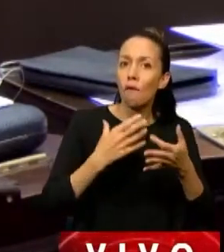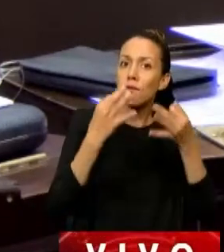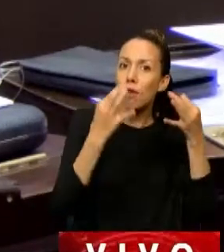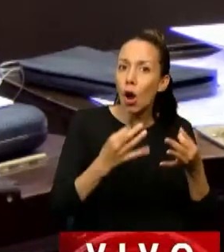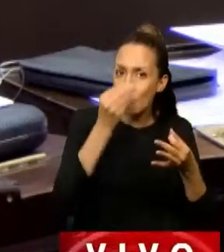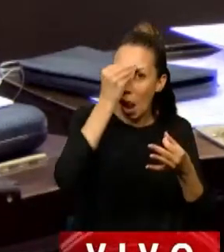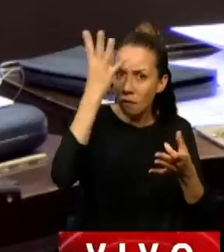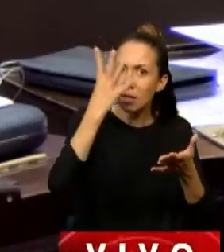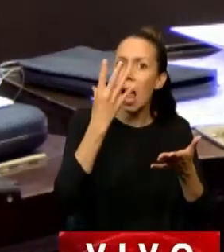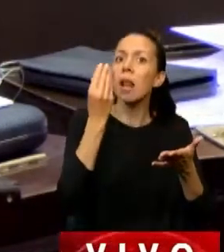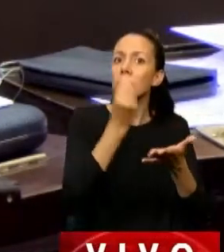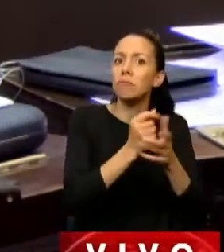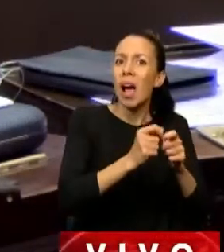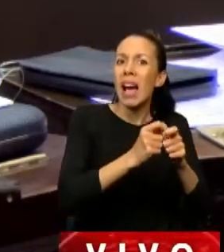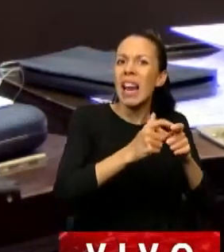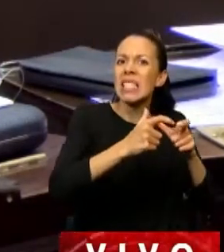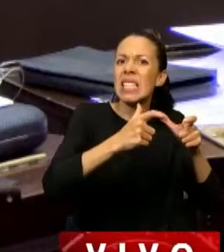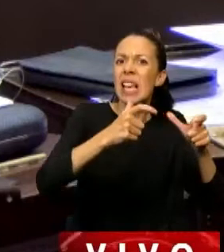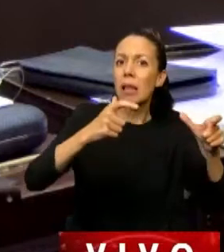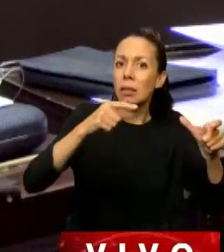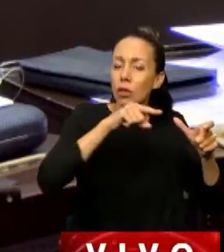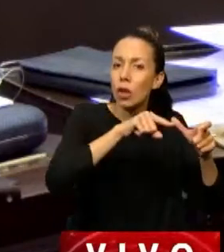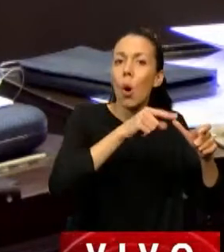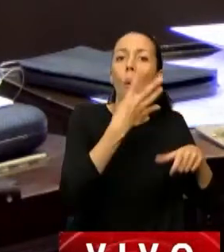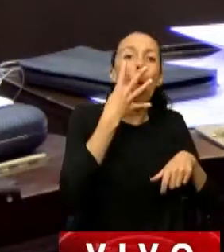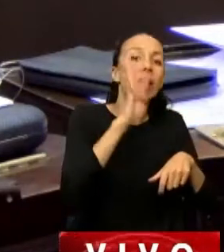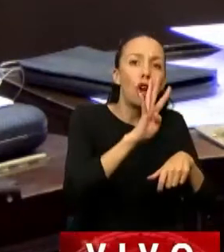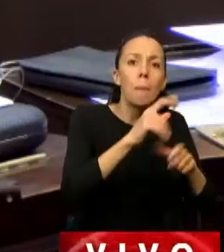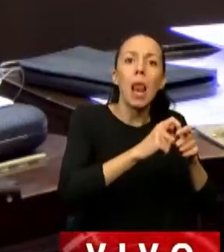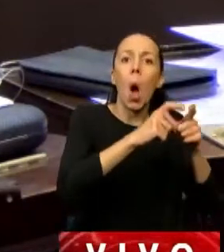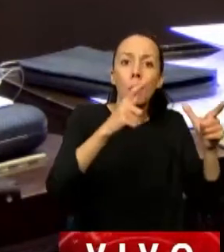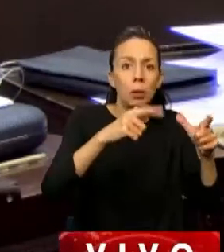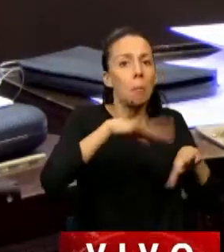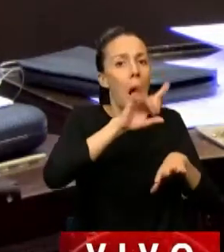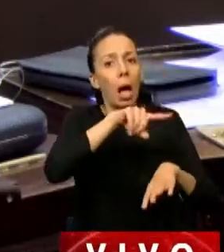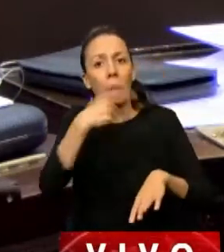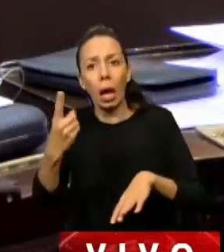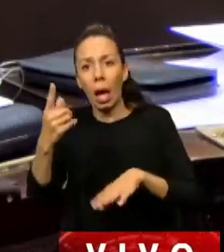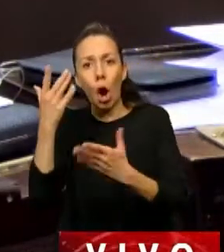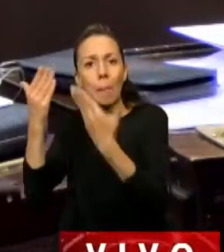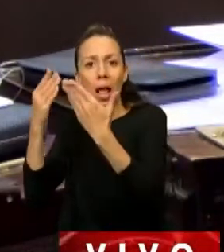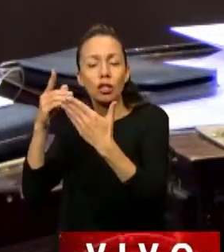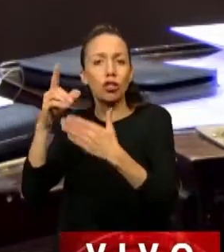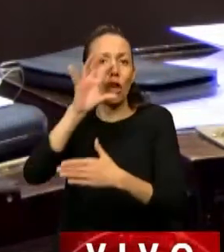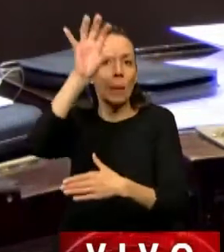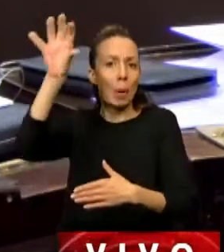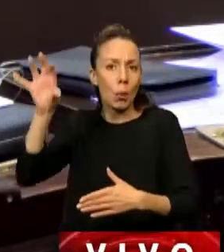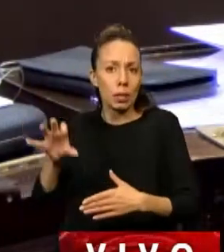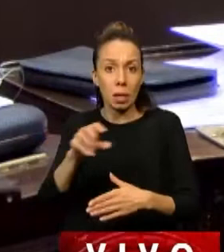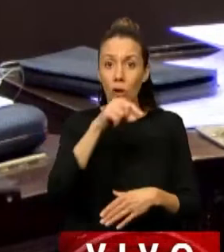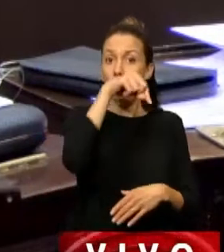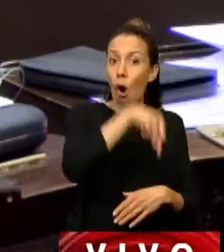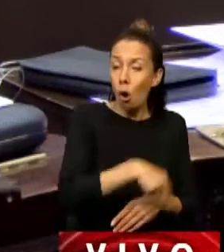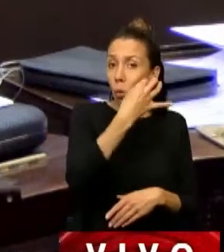mayor a nivel país, porque supera los 4.000. Y hoy mismo tenemos noticias de erradicación de 3 empresas textiles más. Y